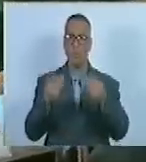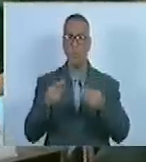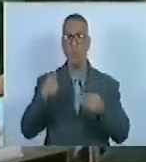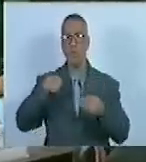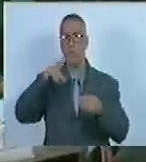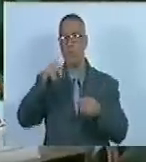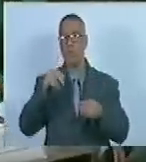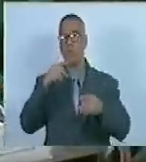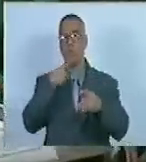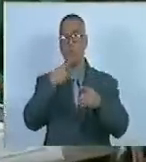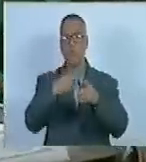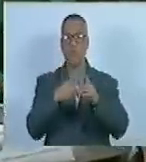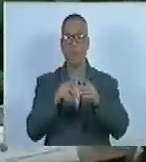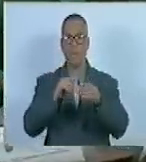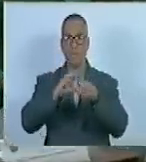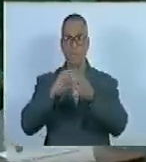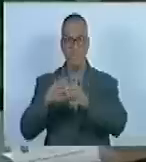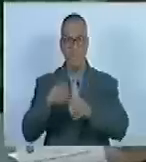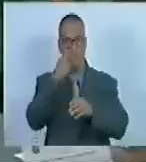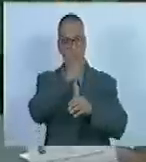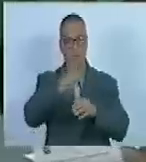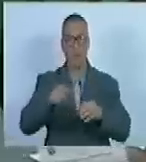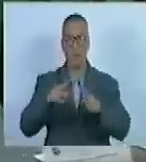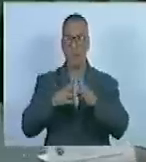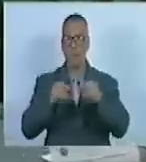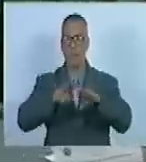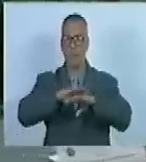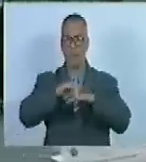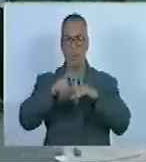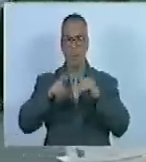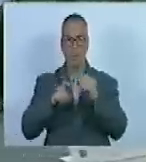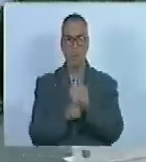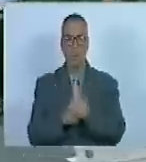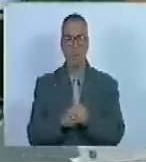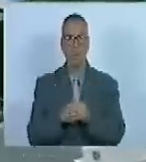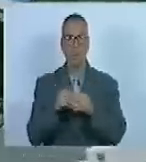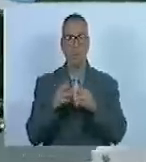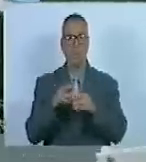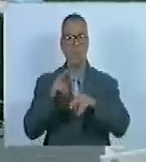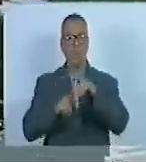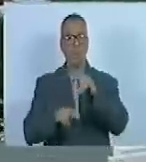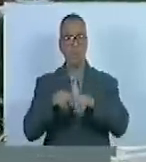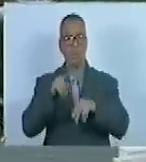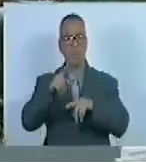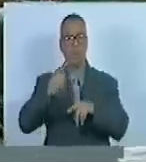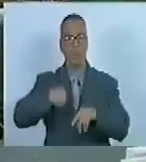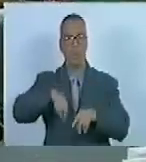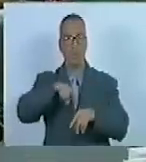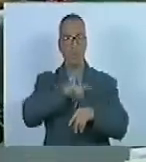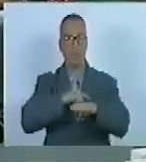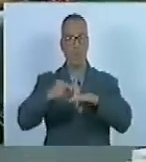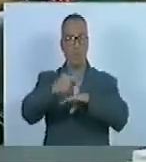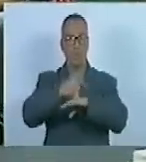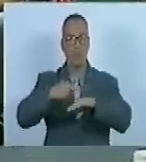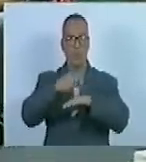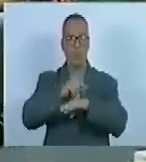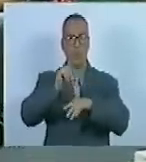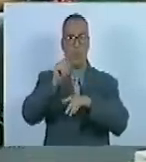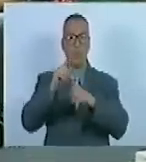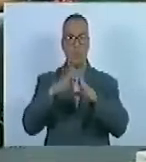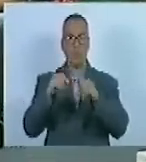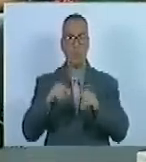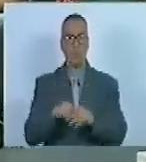no fundimos la masa del pueblo en un todo, la composición de nuestro gobierno en un